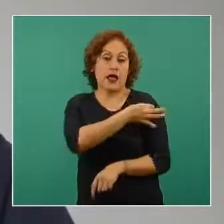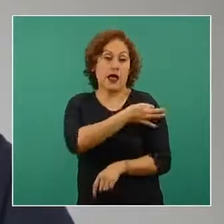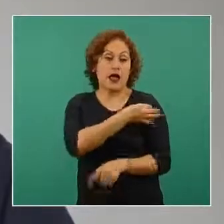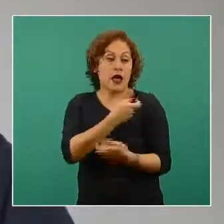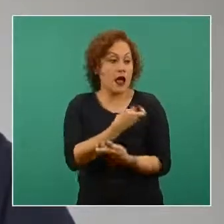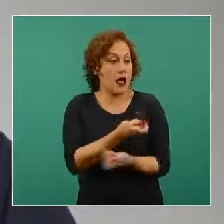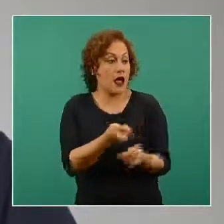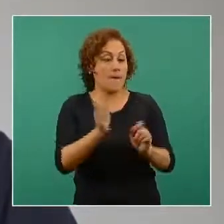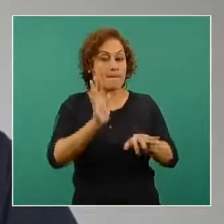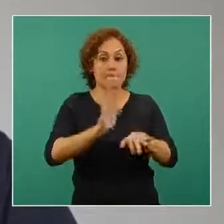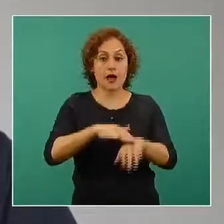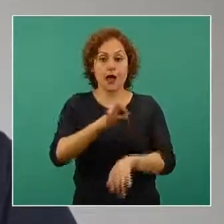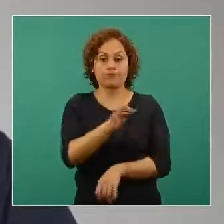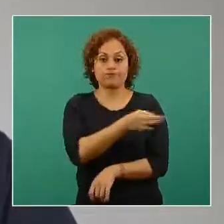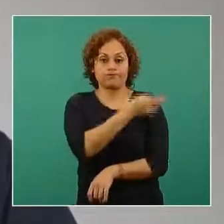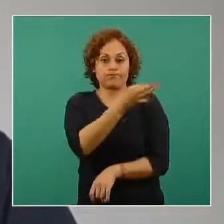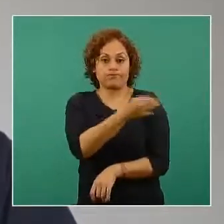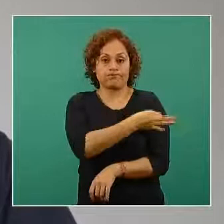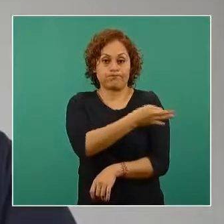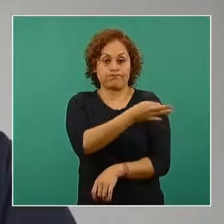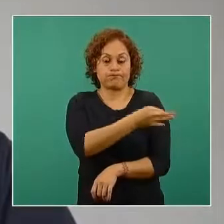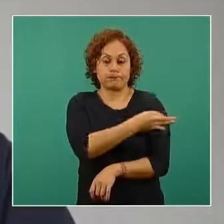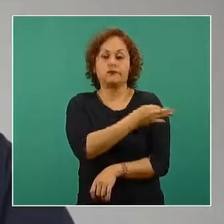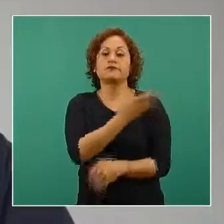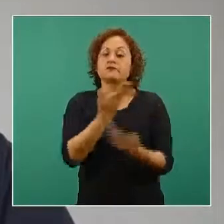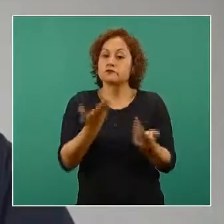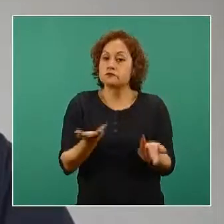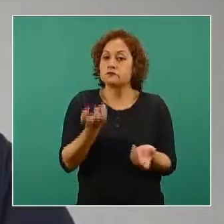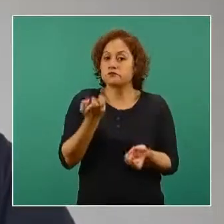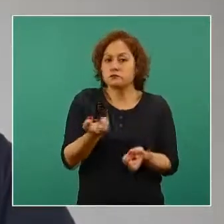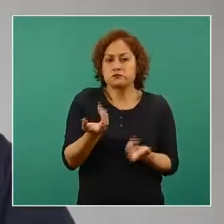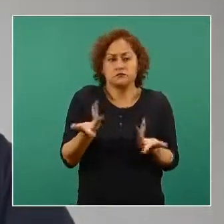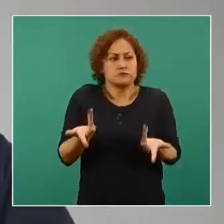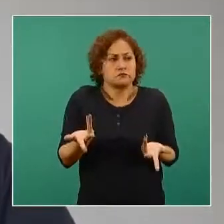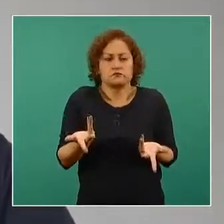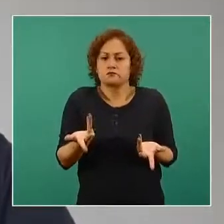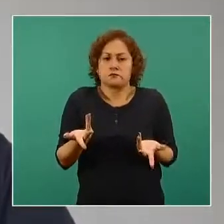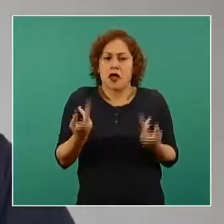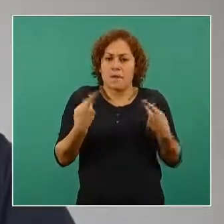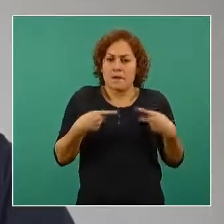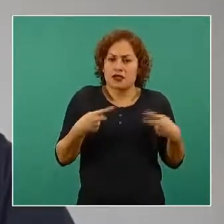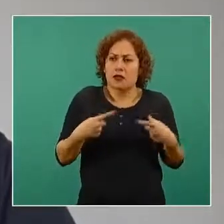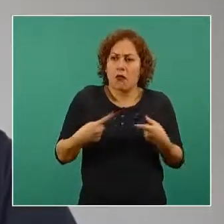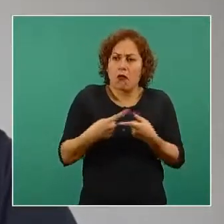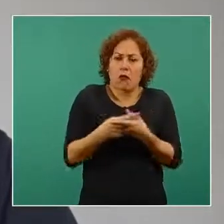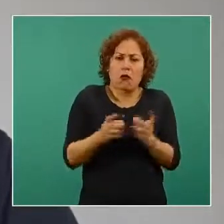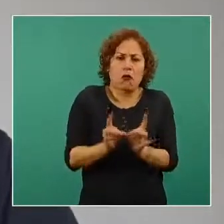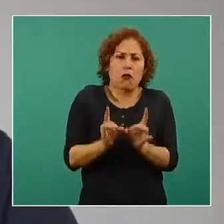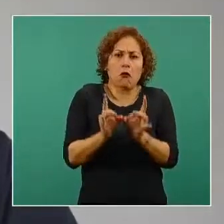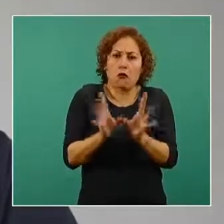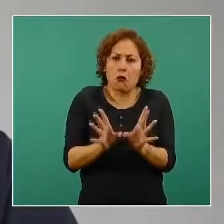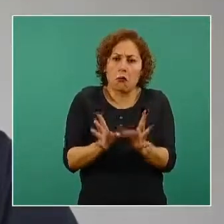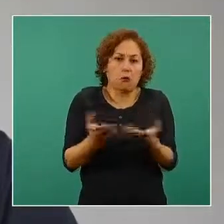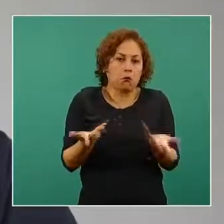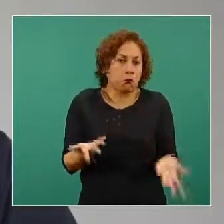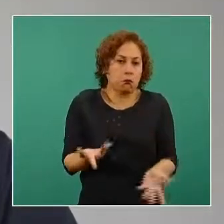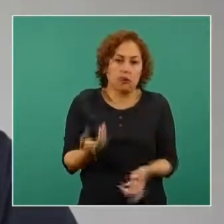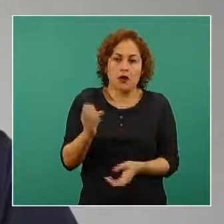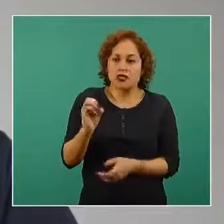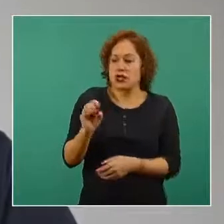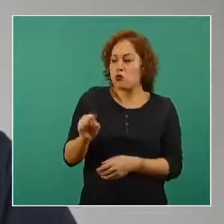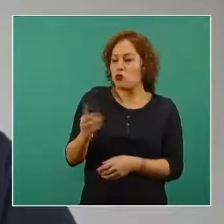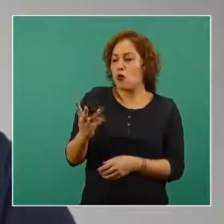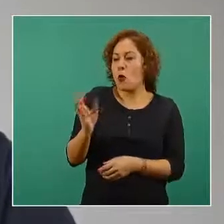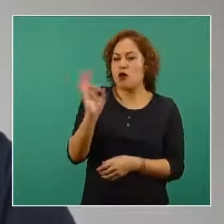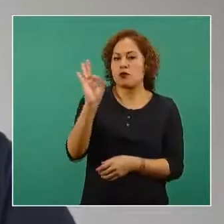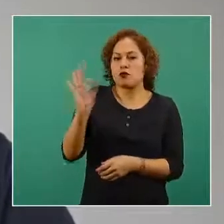han aplicado en su gran mayoría, pues realmente este porcentaje no ha superado el 0.5% o ni siquiera